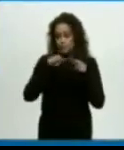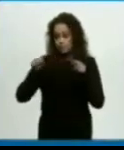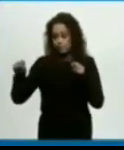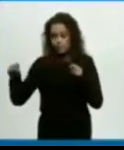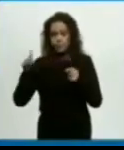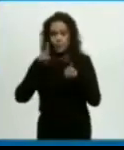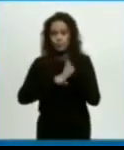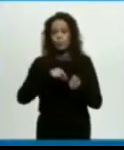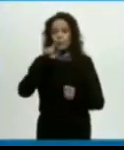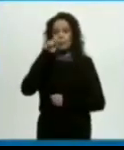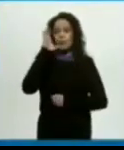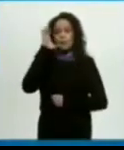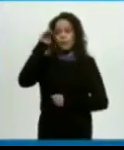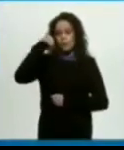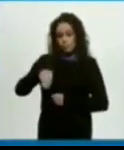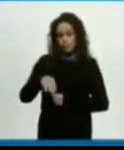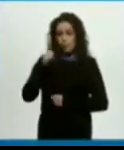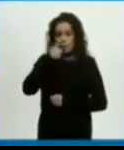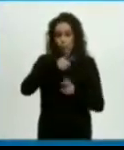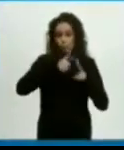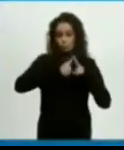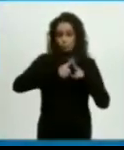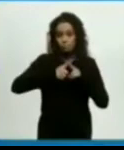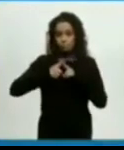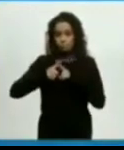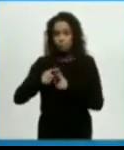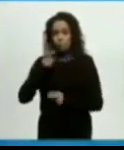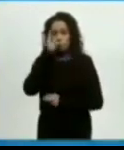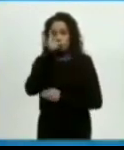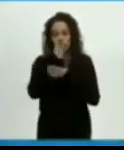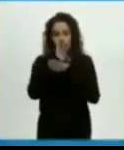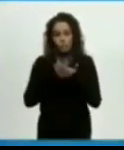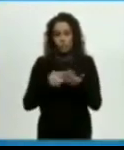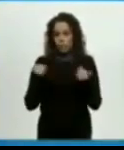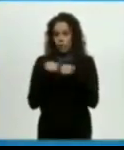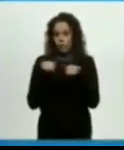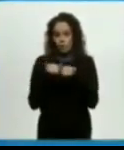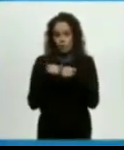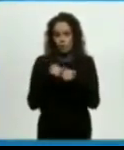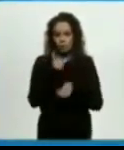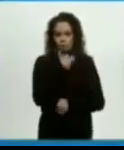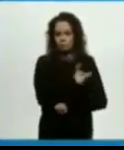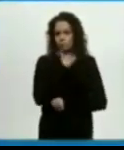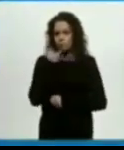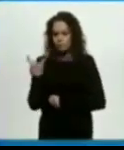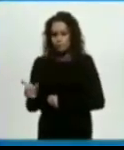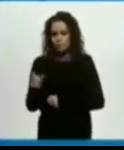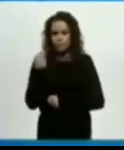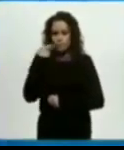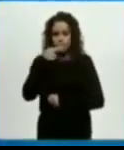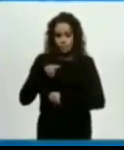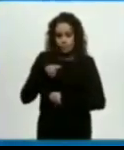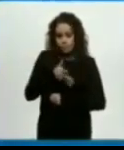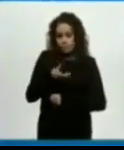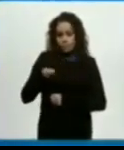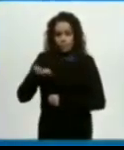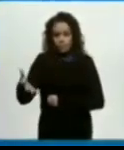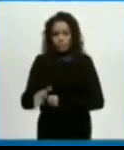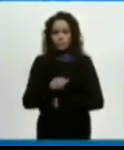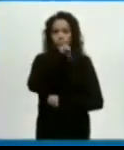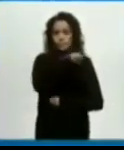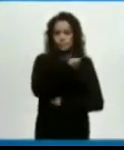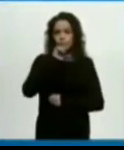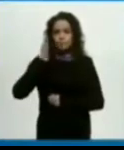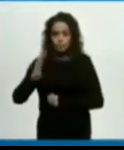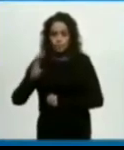20 centímetros y que a su vez está dividida en dos partes iguales. Vamos a nombrar estos puntos con A,